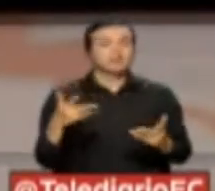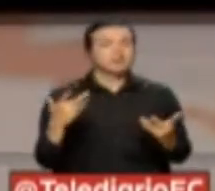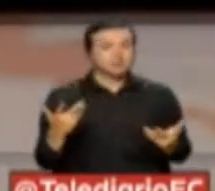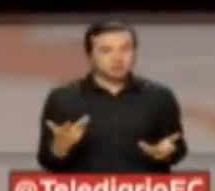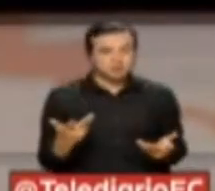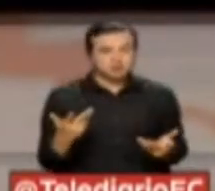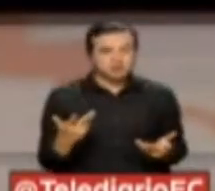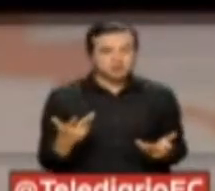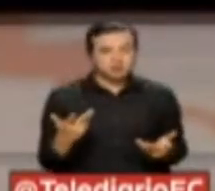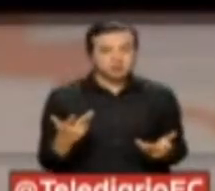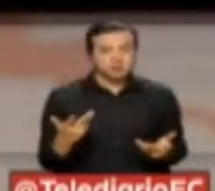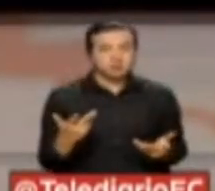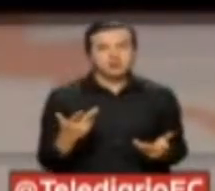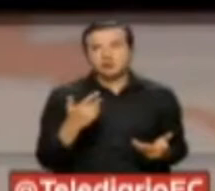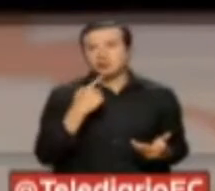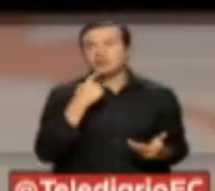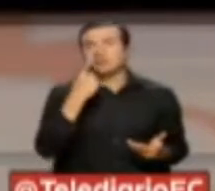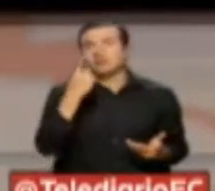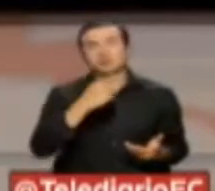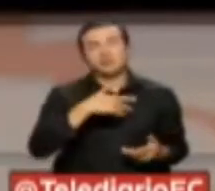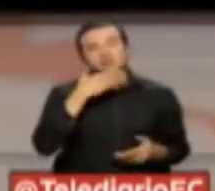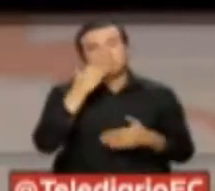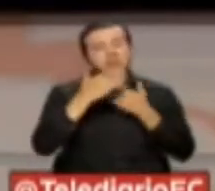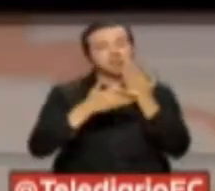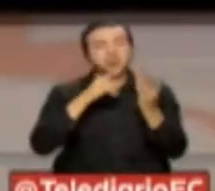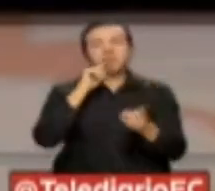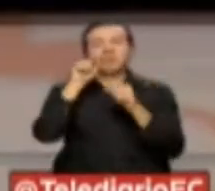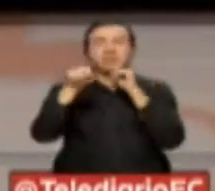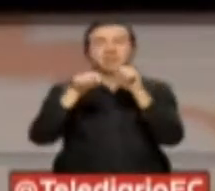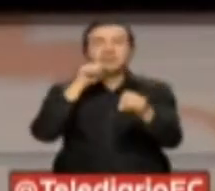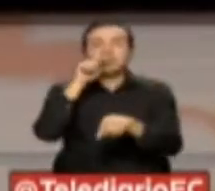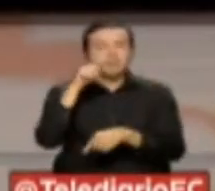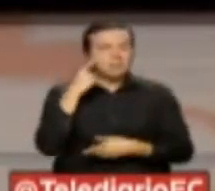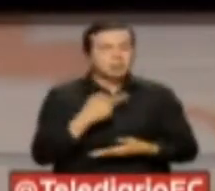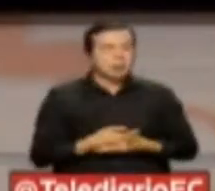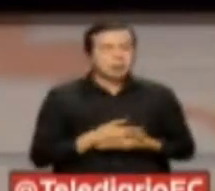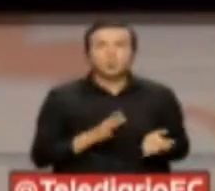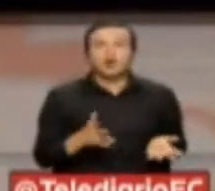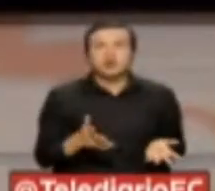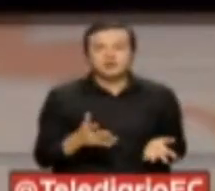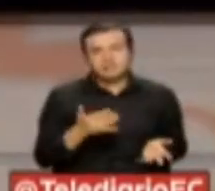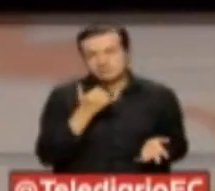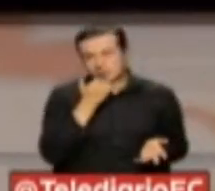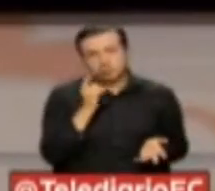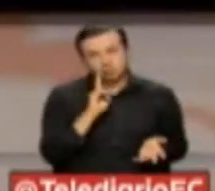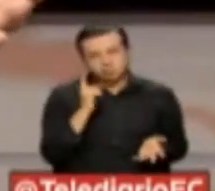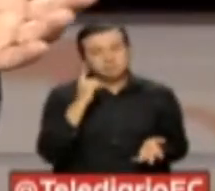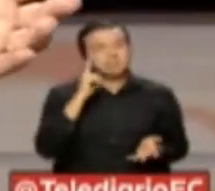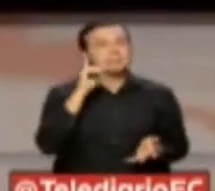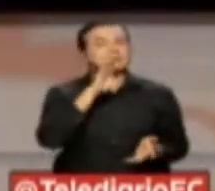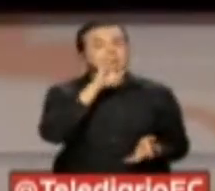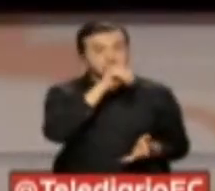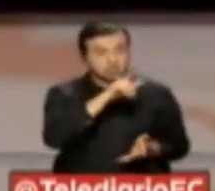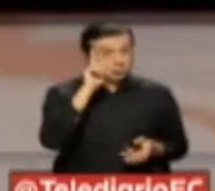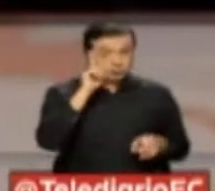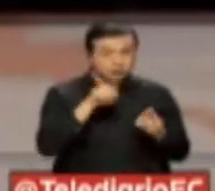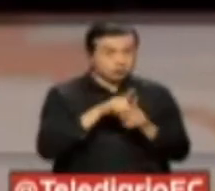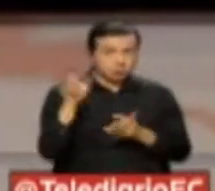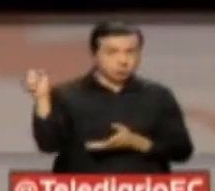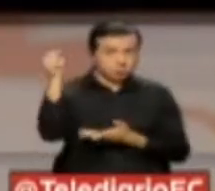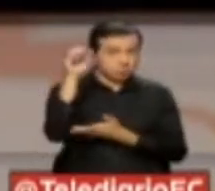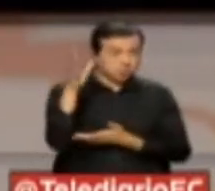se pueda decir cualquier cosa sin que exista el fundamento respectivo en todas las impugnaciones de entrar justamente